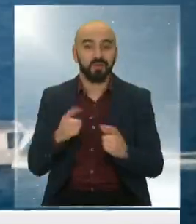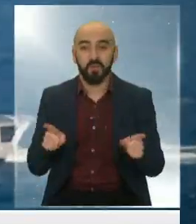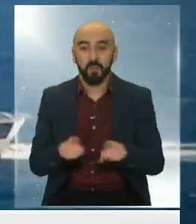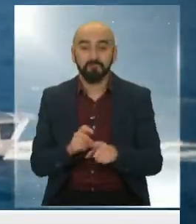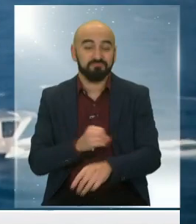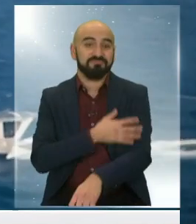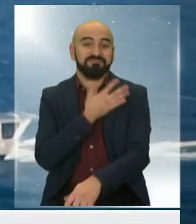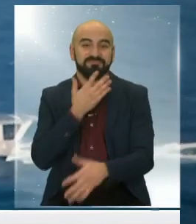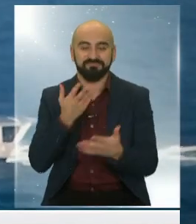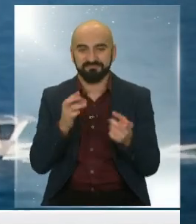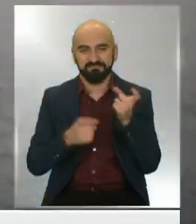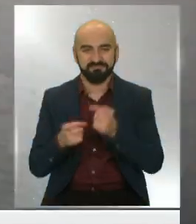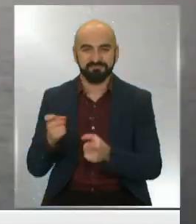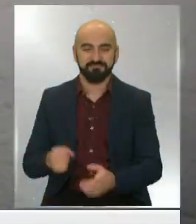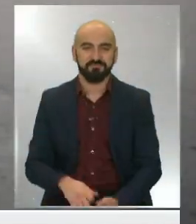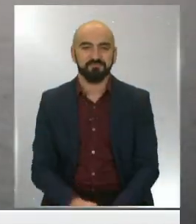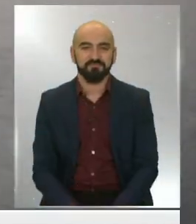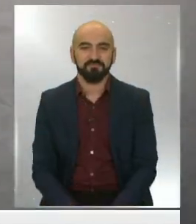esto.